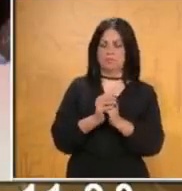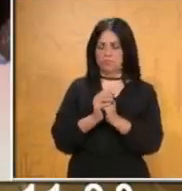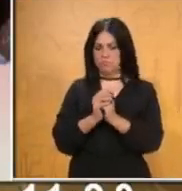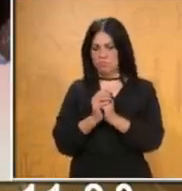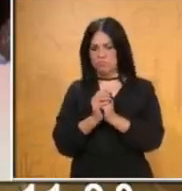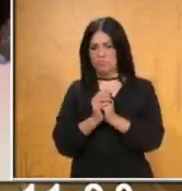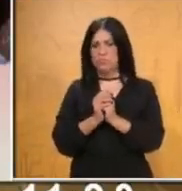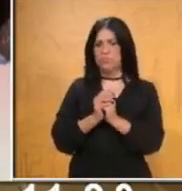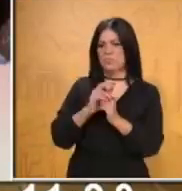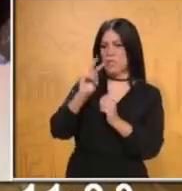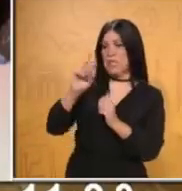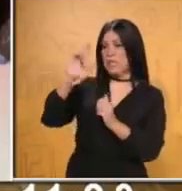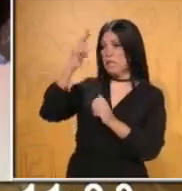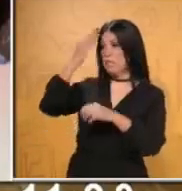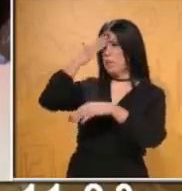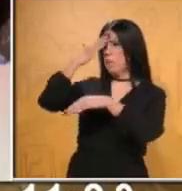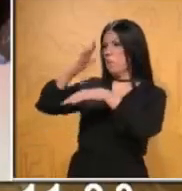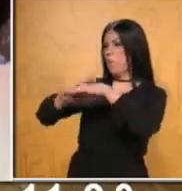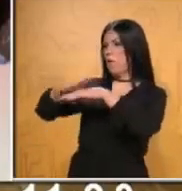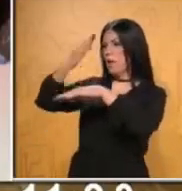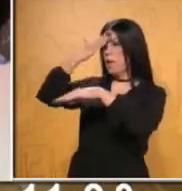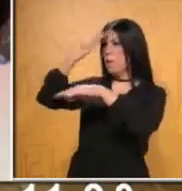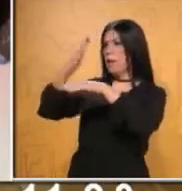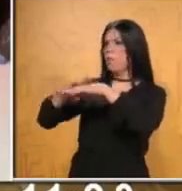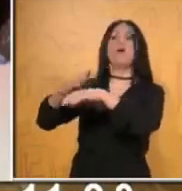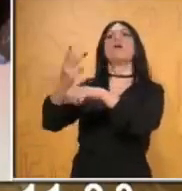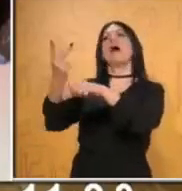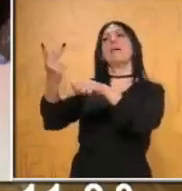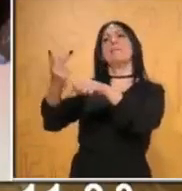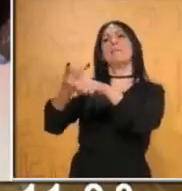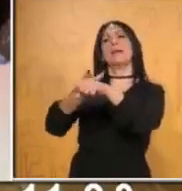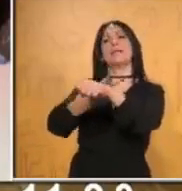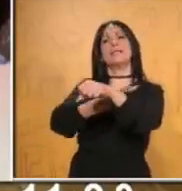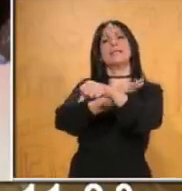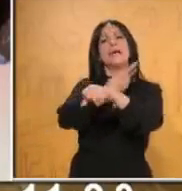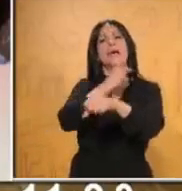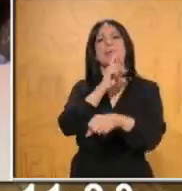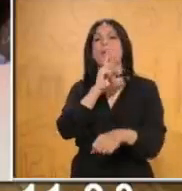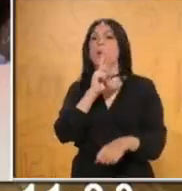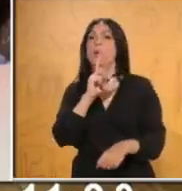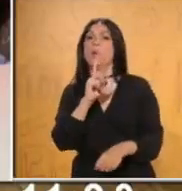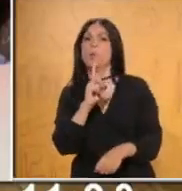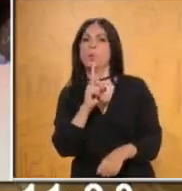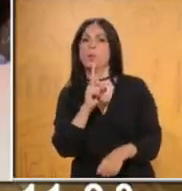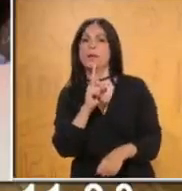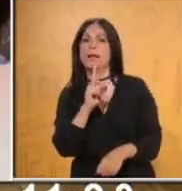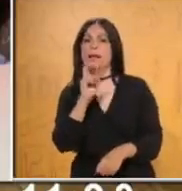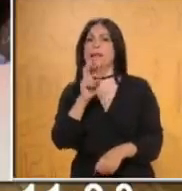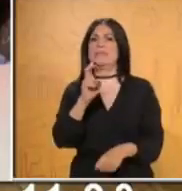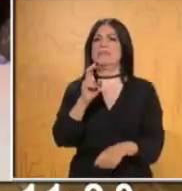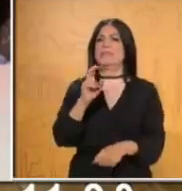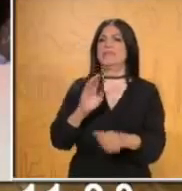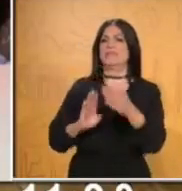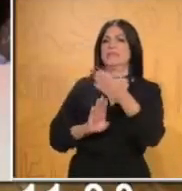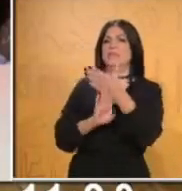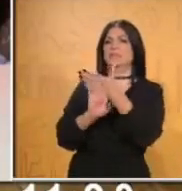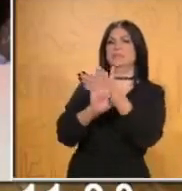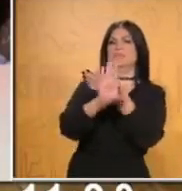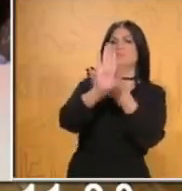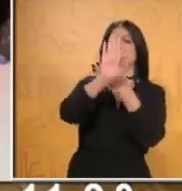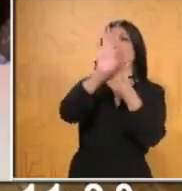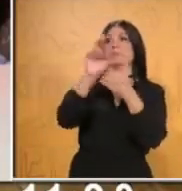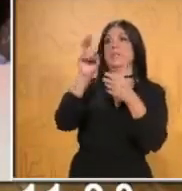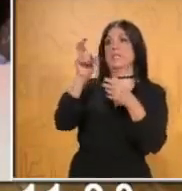del pasado, los cuales, al igual que como una vela, pueden ser olvidados o apagados.